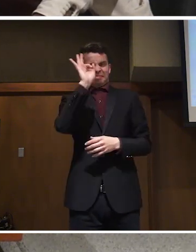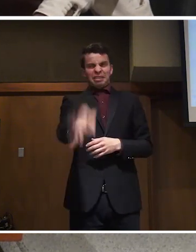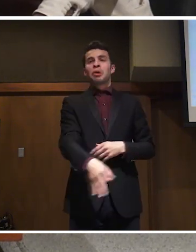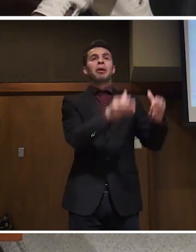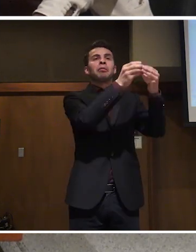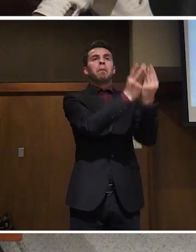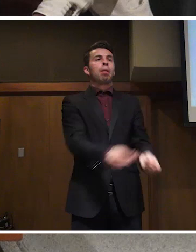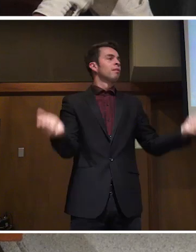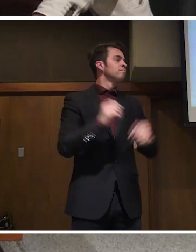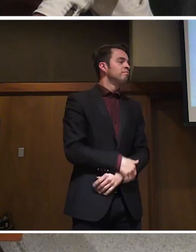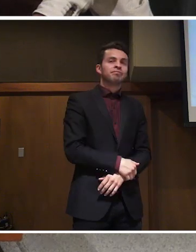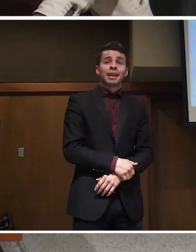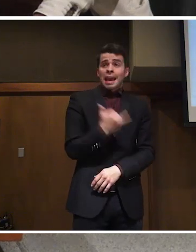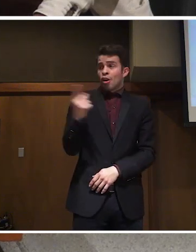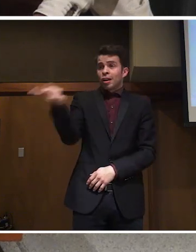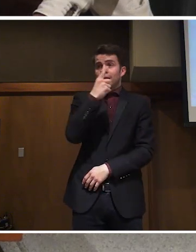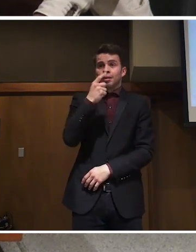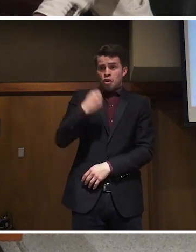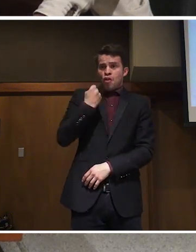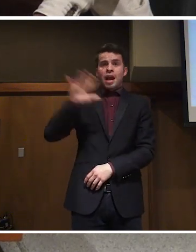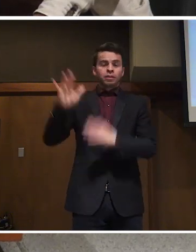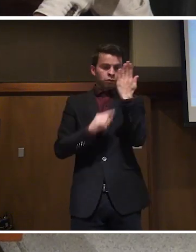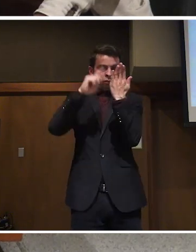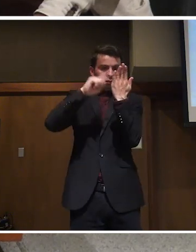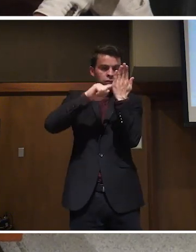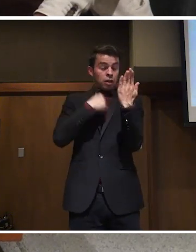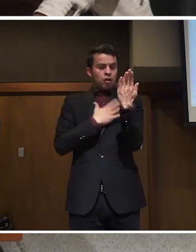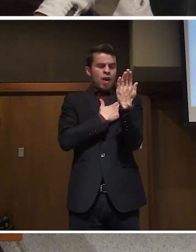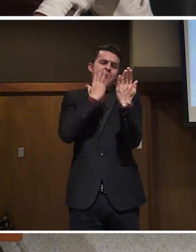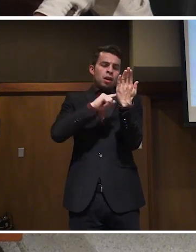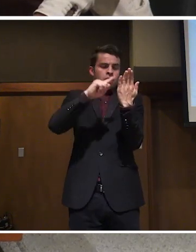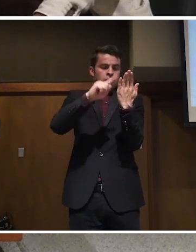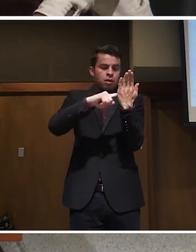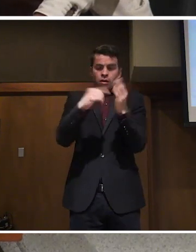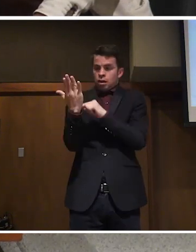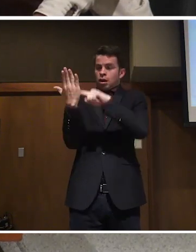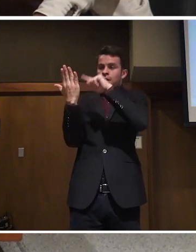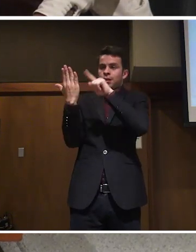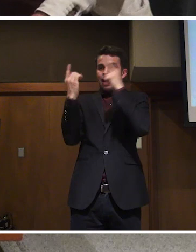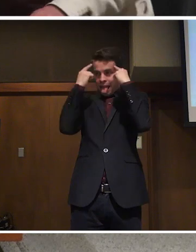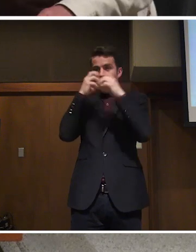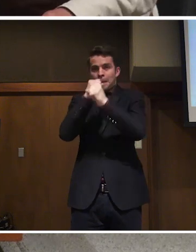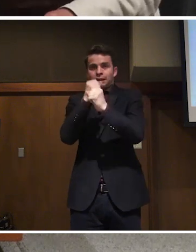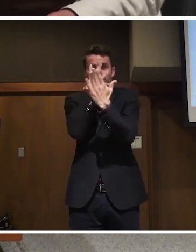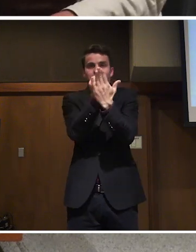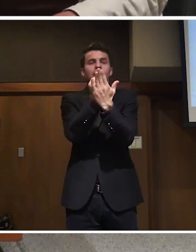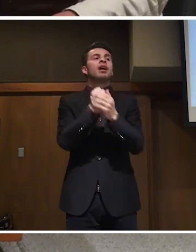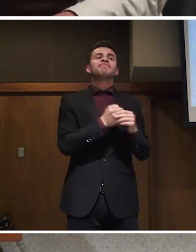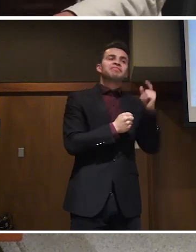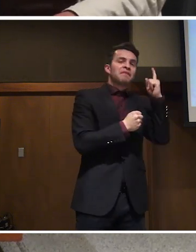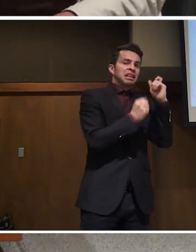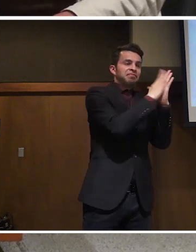estará acostumbrada a leer una novela si no la lee en el celular. De manera que tenemos que transferir buena parte de nuestras colecciones del